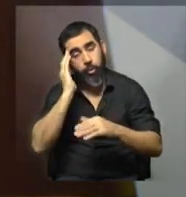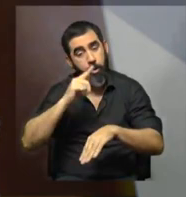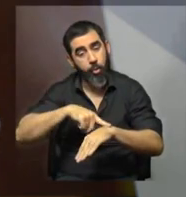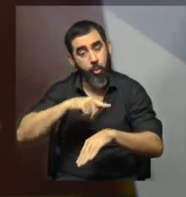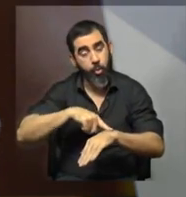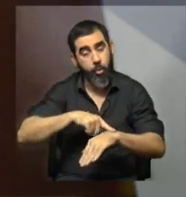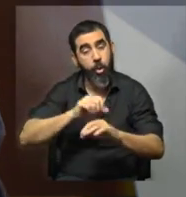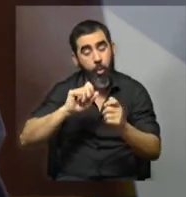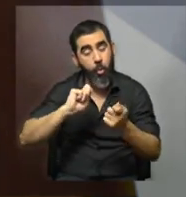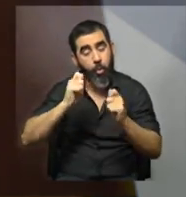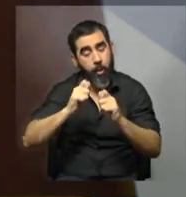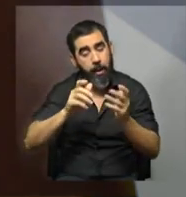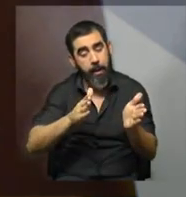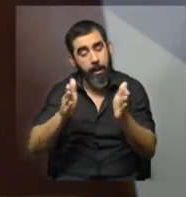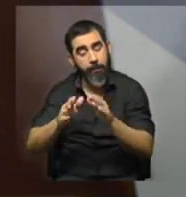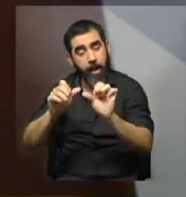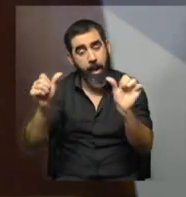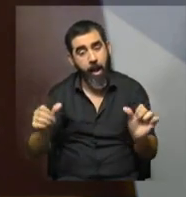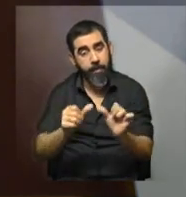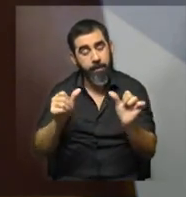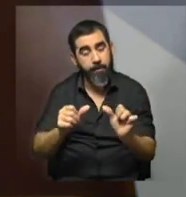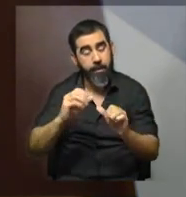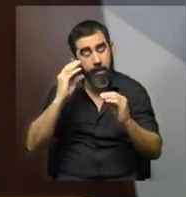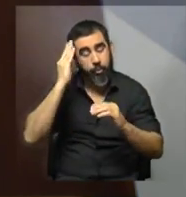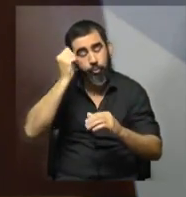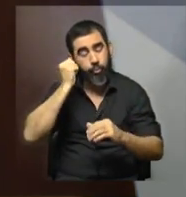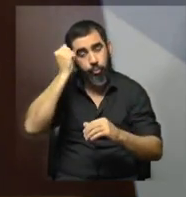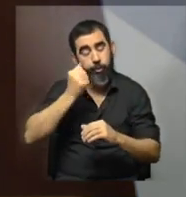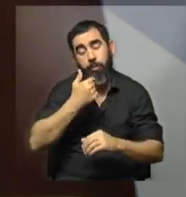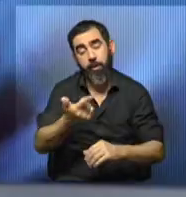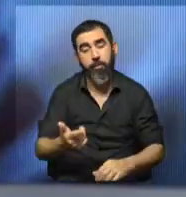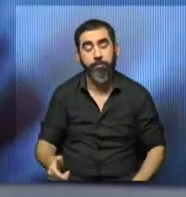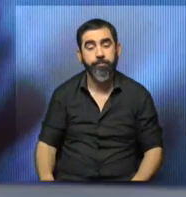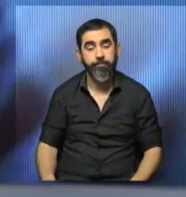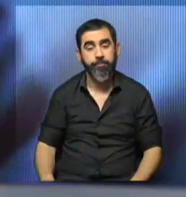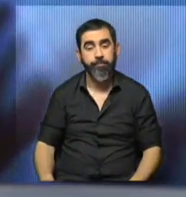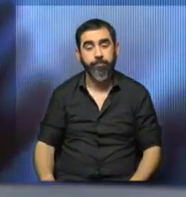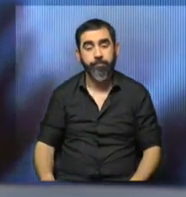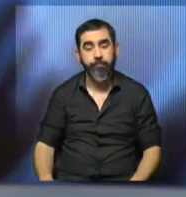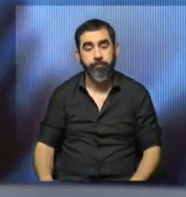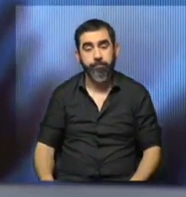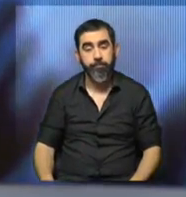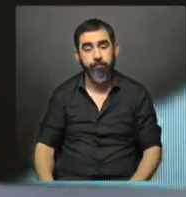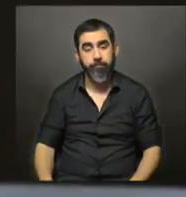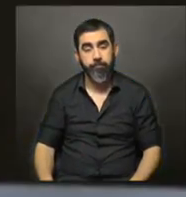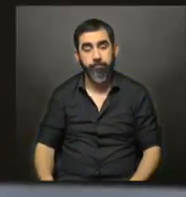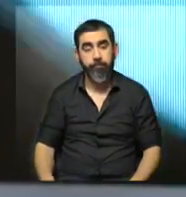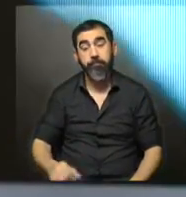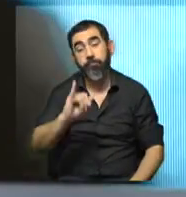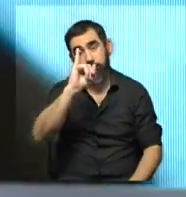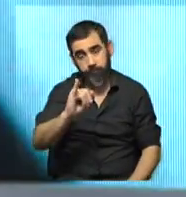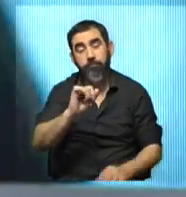desfasaje en su actividad de sueño y de escolar? Sin duda que la respuesta corta es